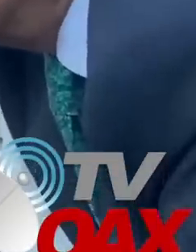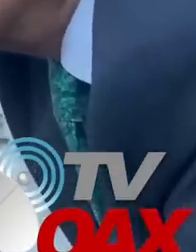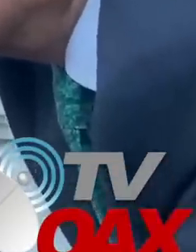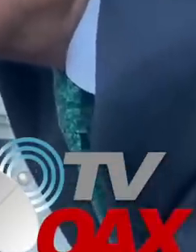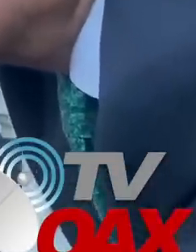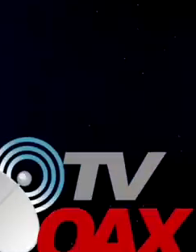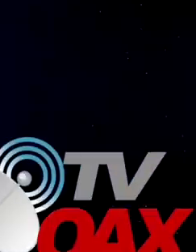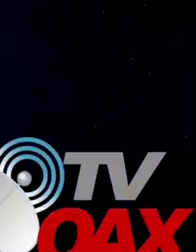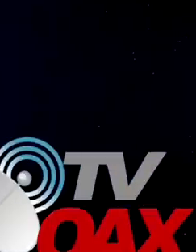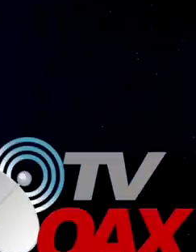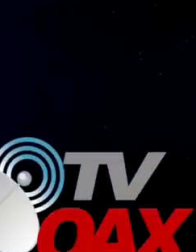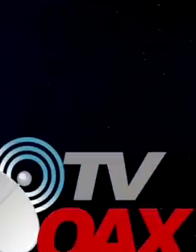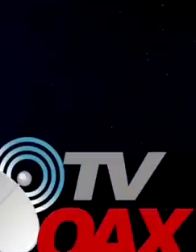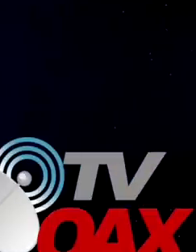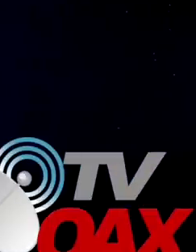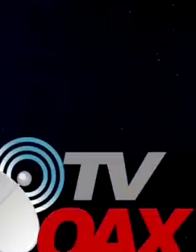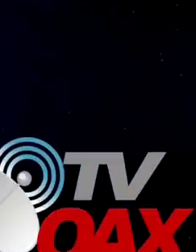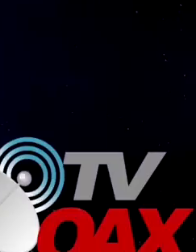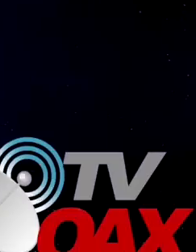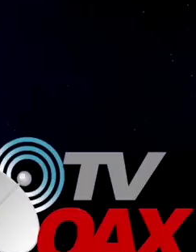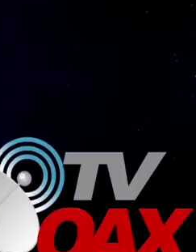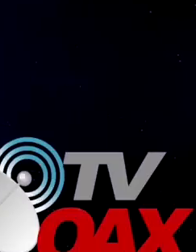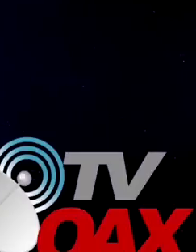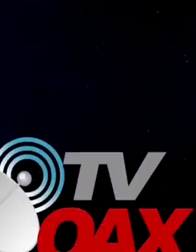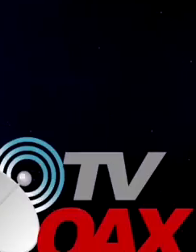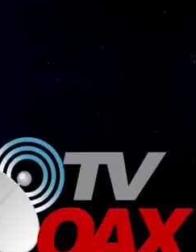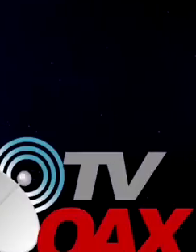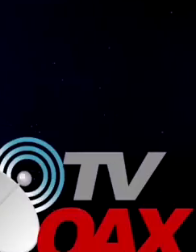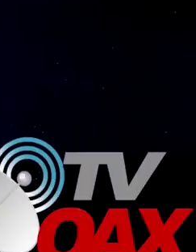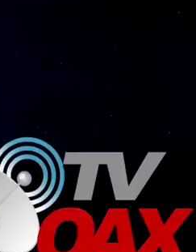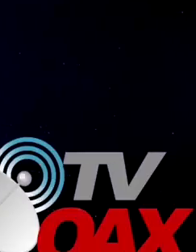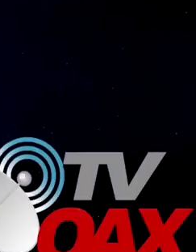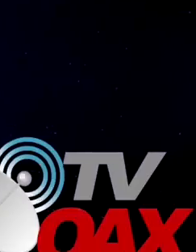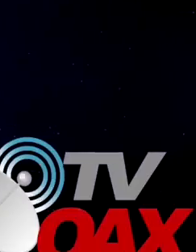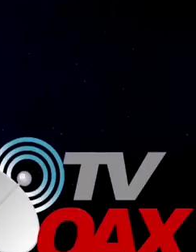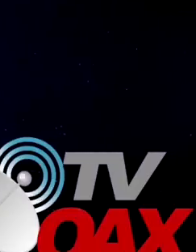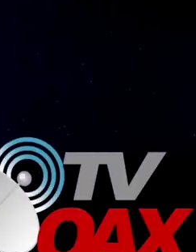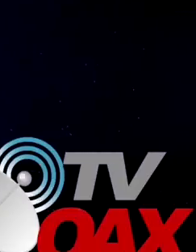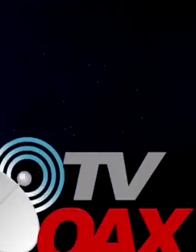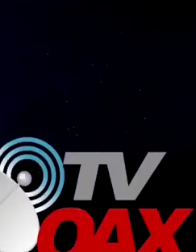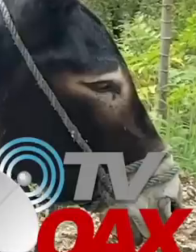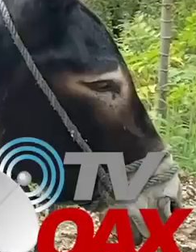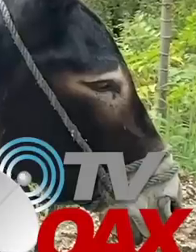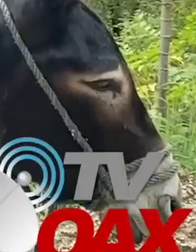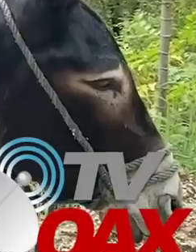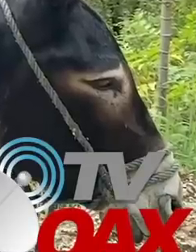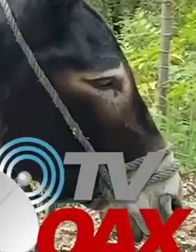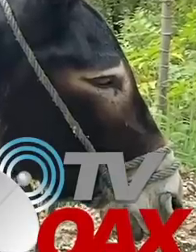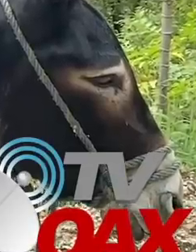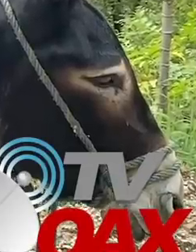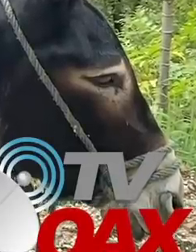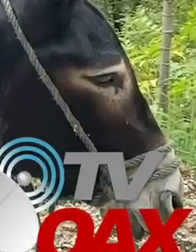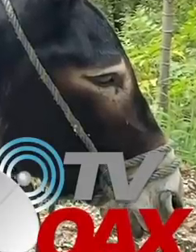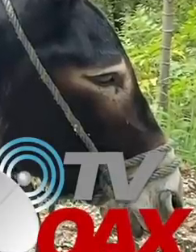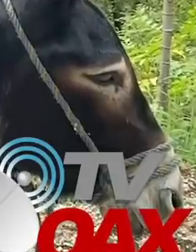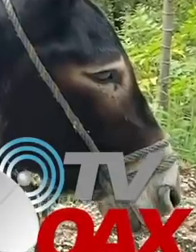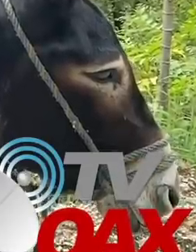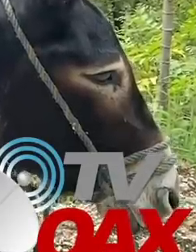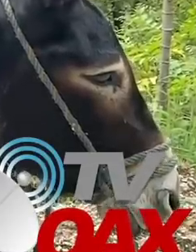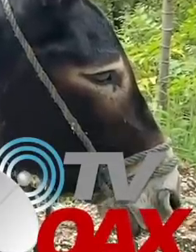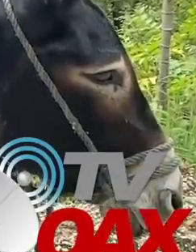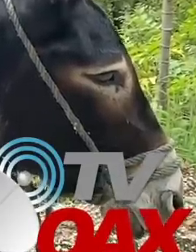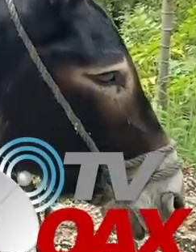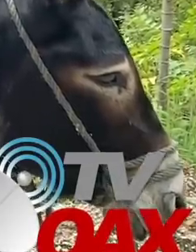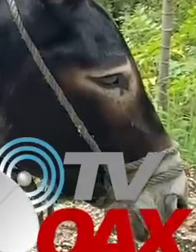esto, líderes de otros países han estado copiando sus ideales y su forma de gobernar, que sin